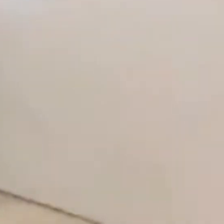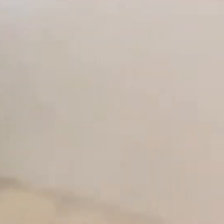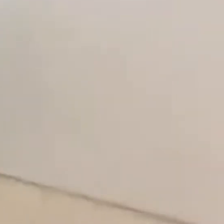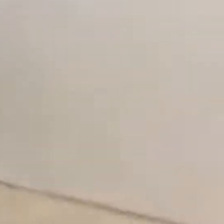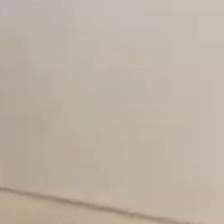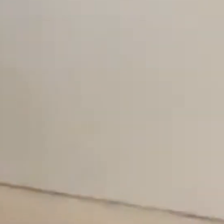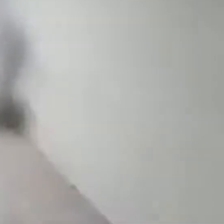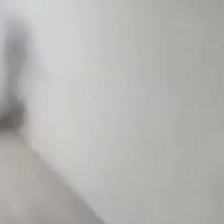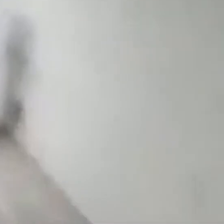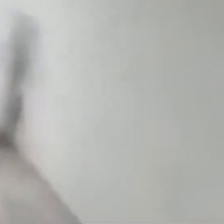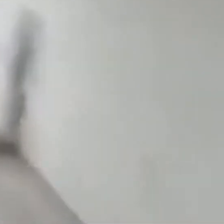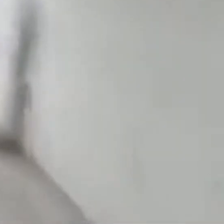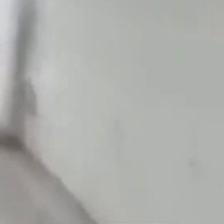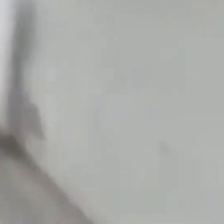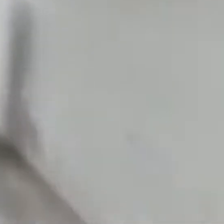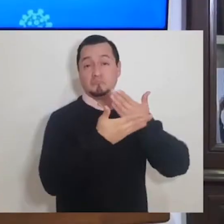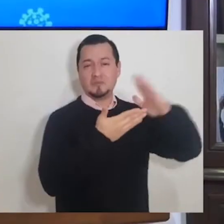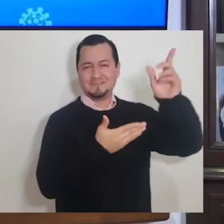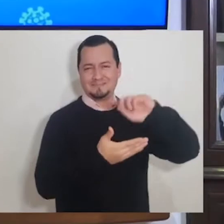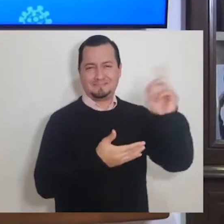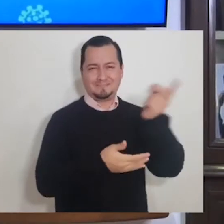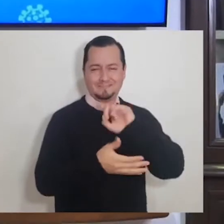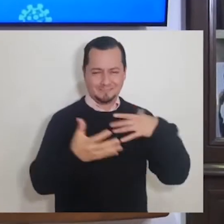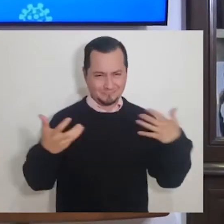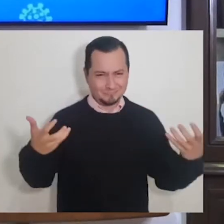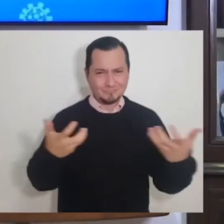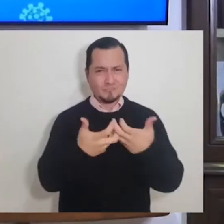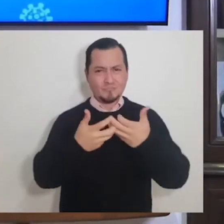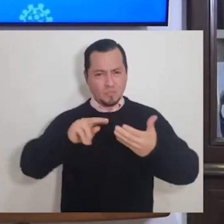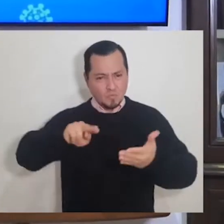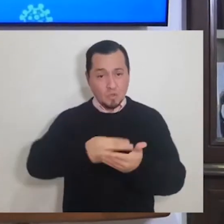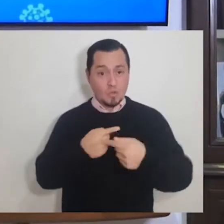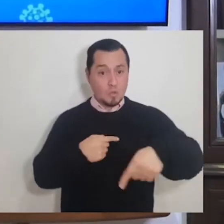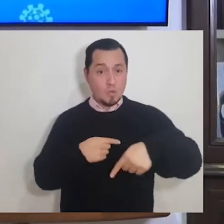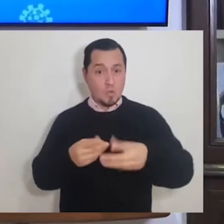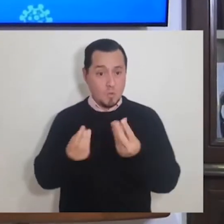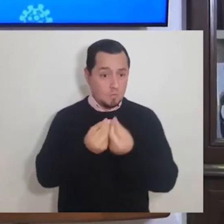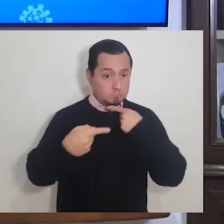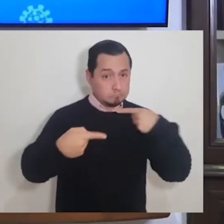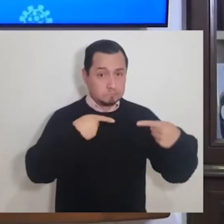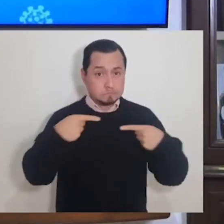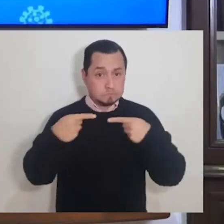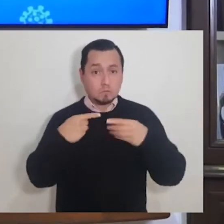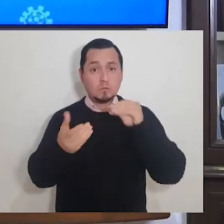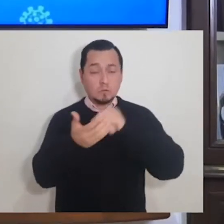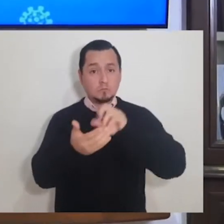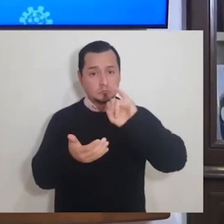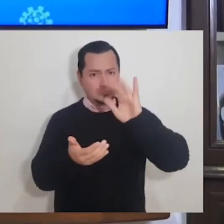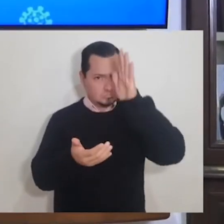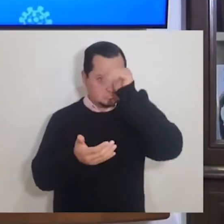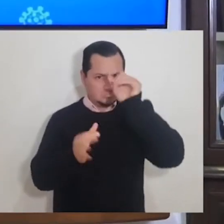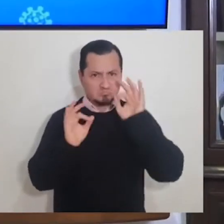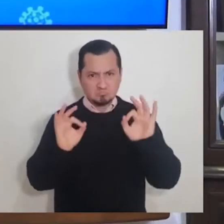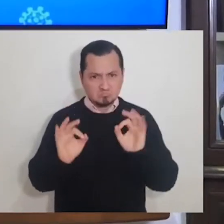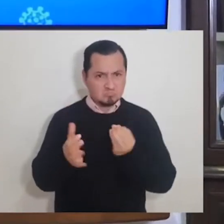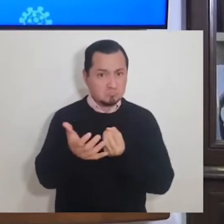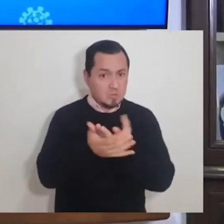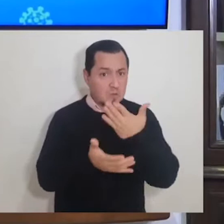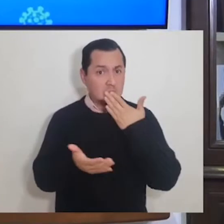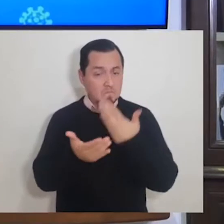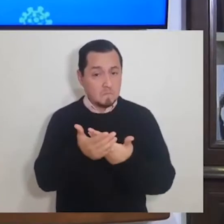en los nosocomios a cargo del sector salud. Estamos trabajando en un convenio que se firmará en las próximas horas, esperando que todo salga